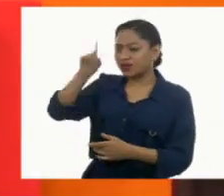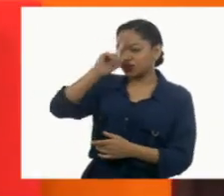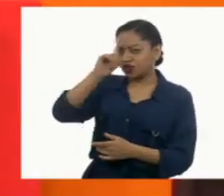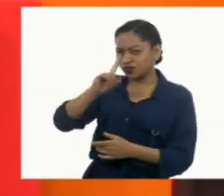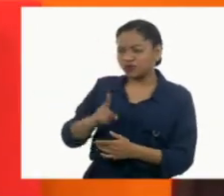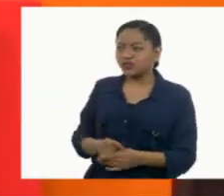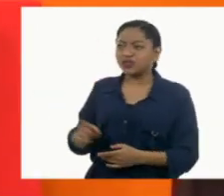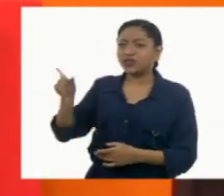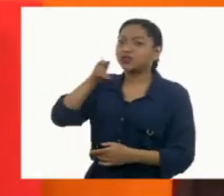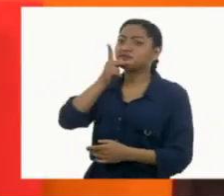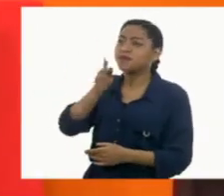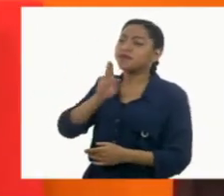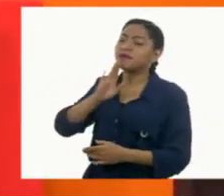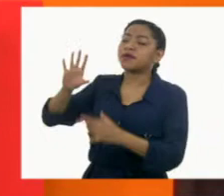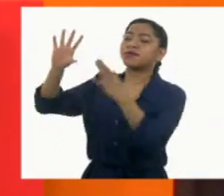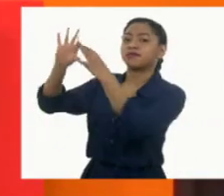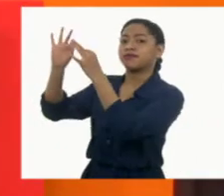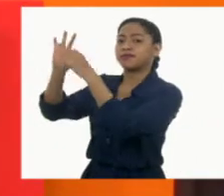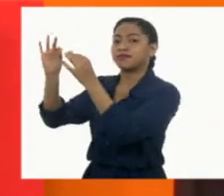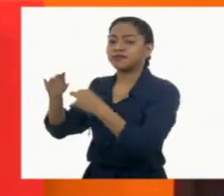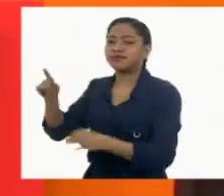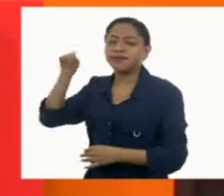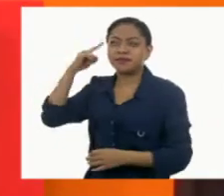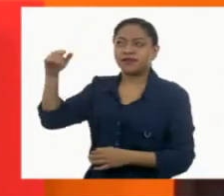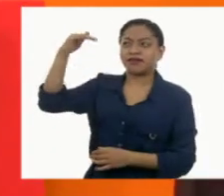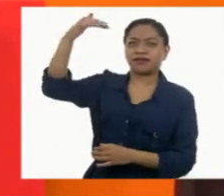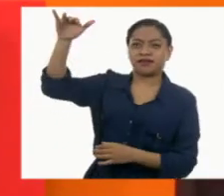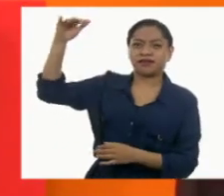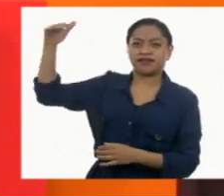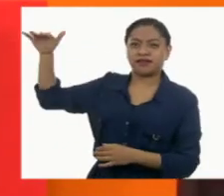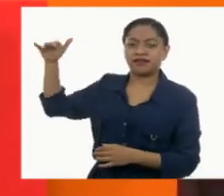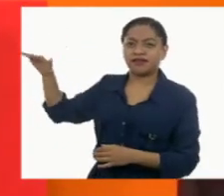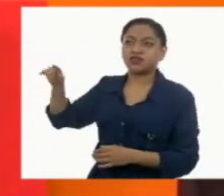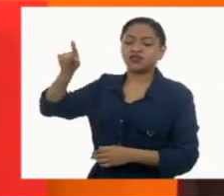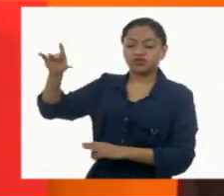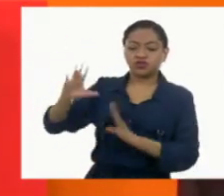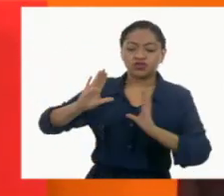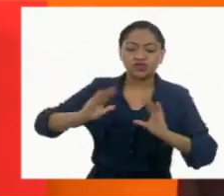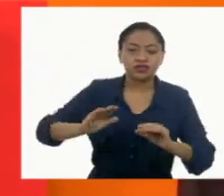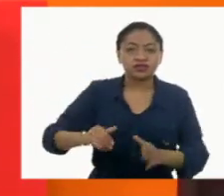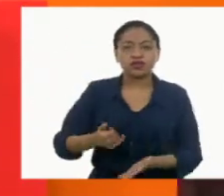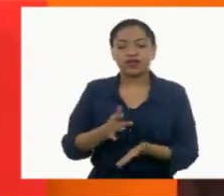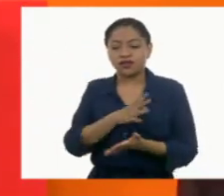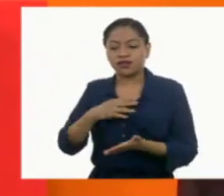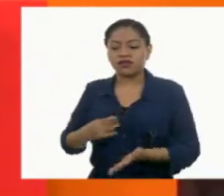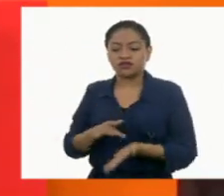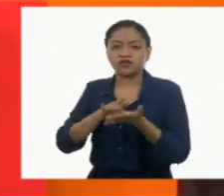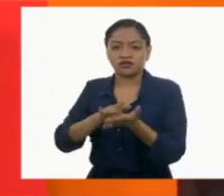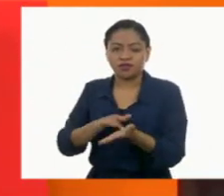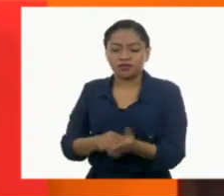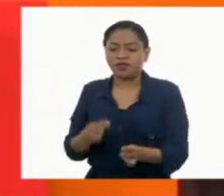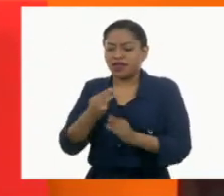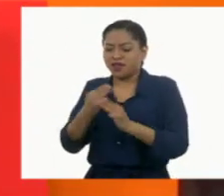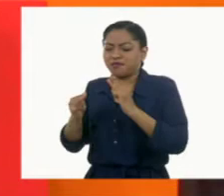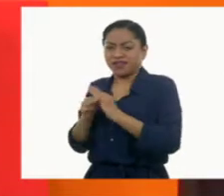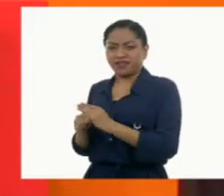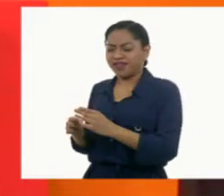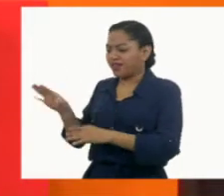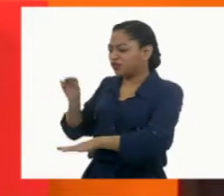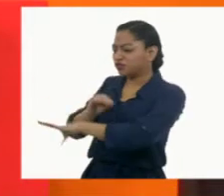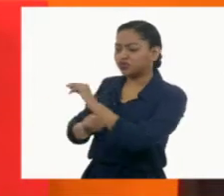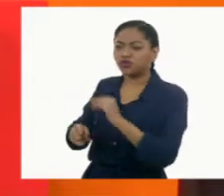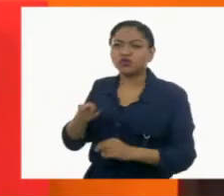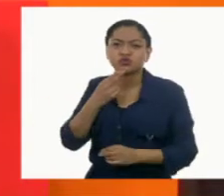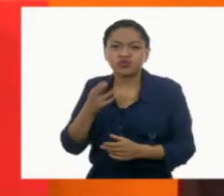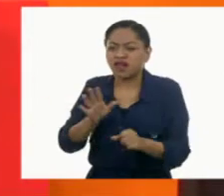a madres y padres de familia para que apoyen con este comienzo en casa? ¿Qué materiales pueden utilizar para